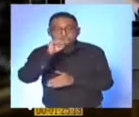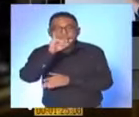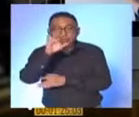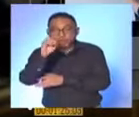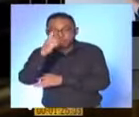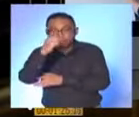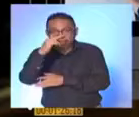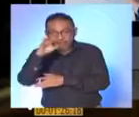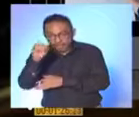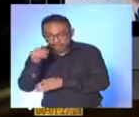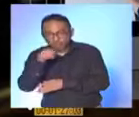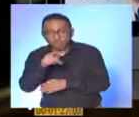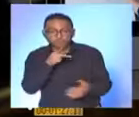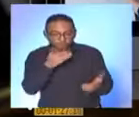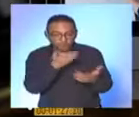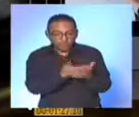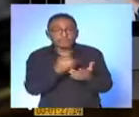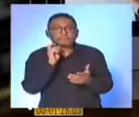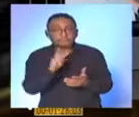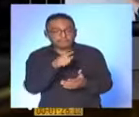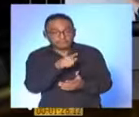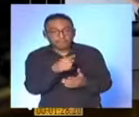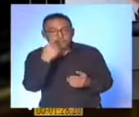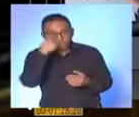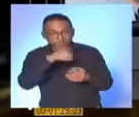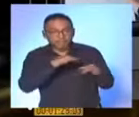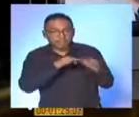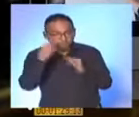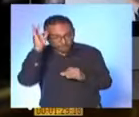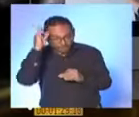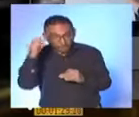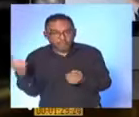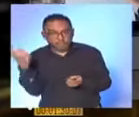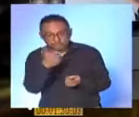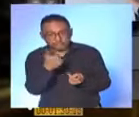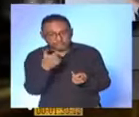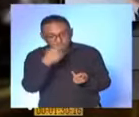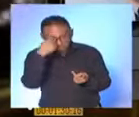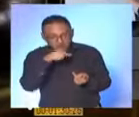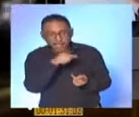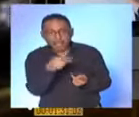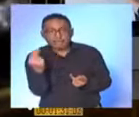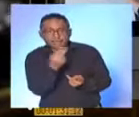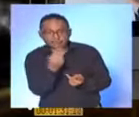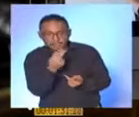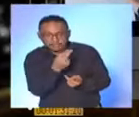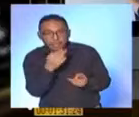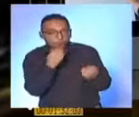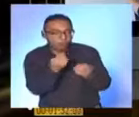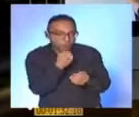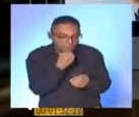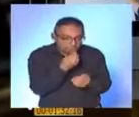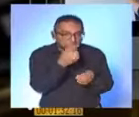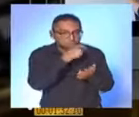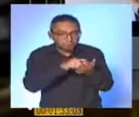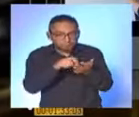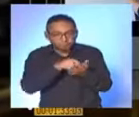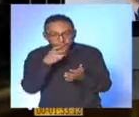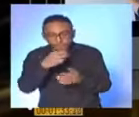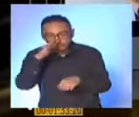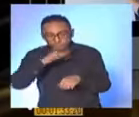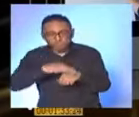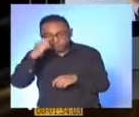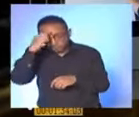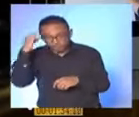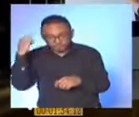la propuesta busca asegurar al trabajador los recursos suficientes para satisfacer sus necesidades básicas, esto mediante un esquema mucho más flexible